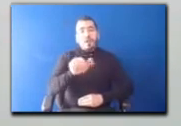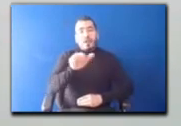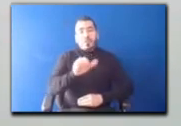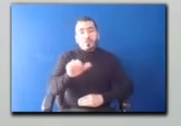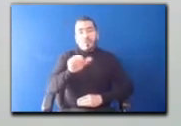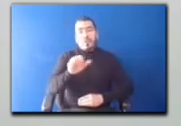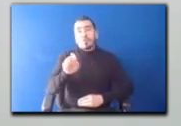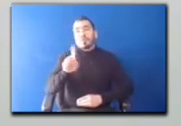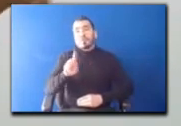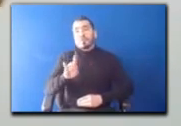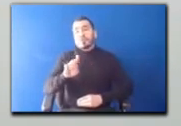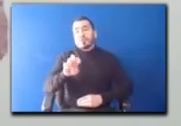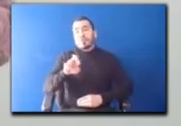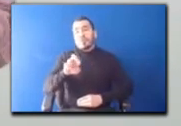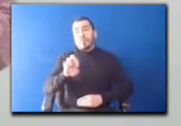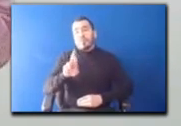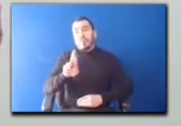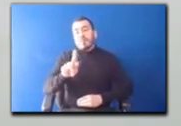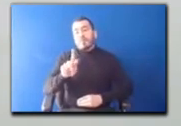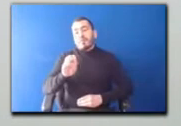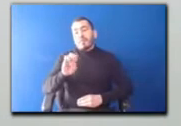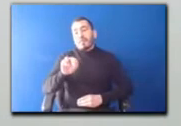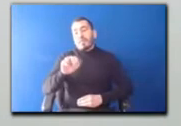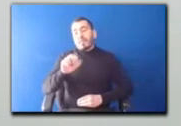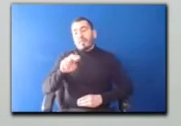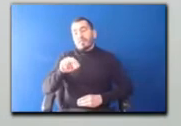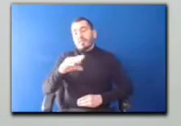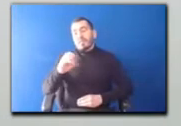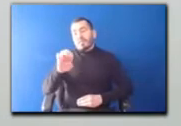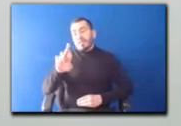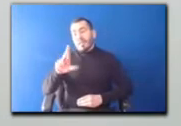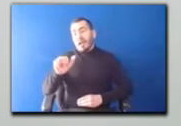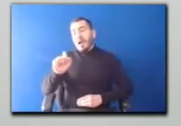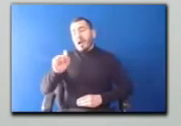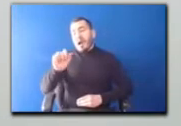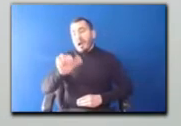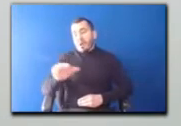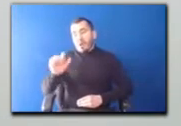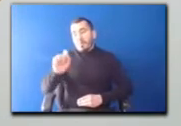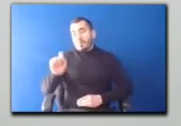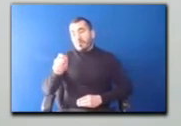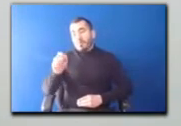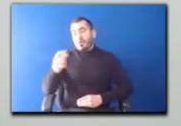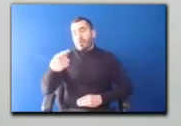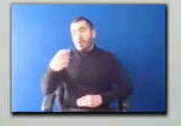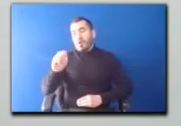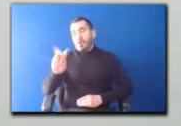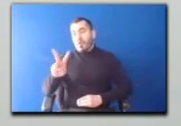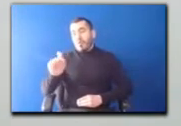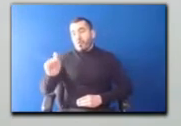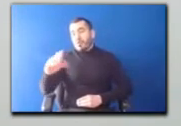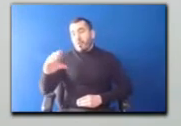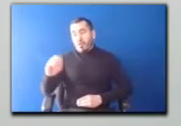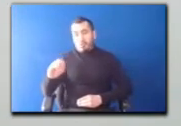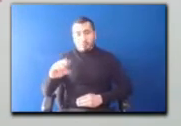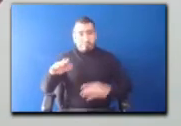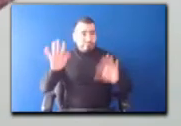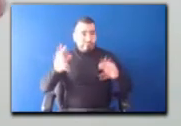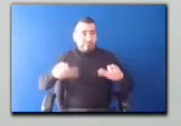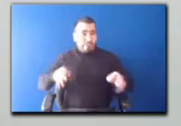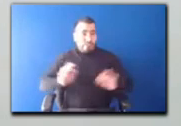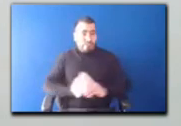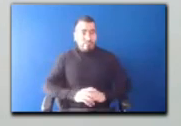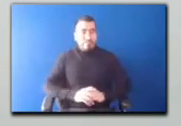Los cobros injustificados, perdóname, los cobros injustificados, a veces los vemos, o mejor,